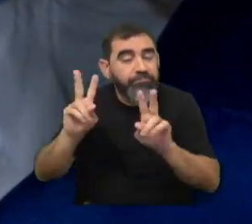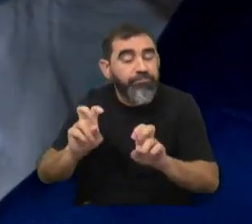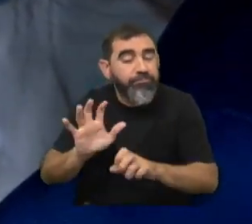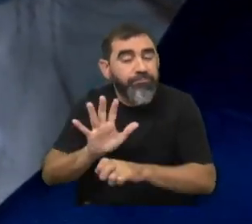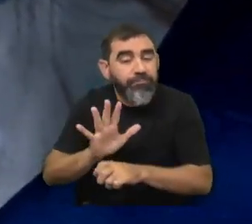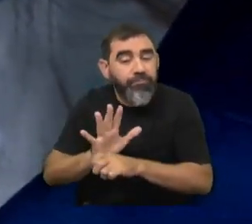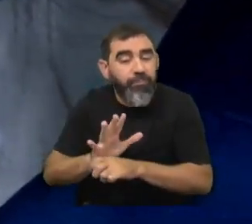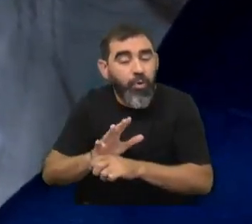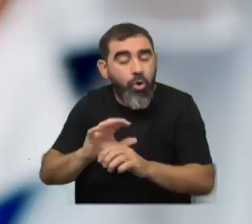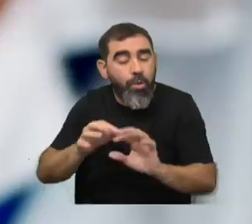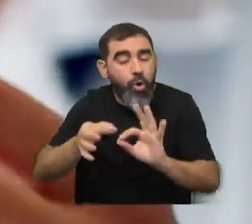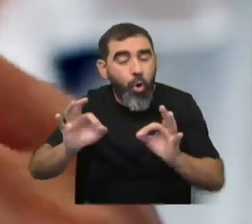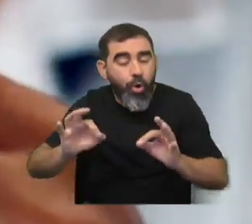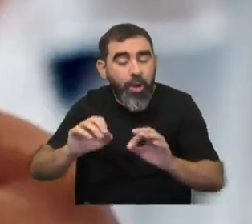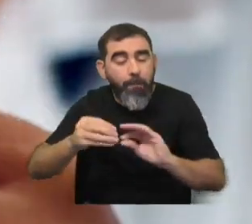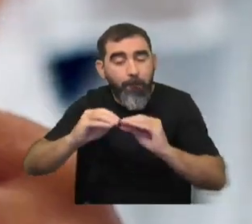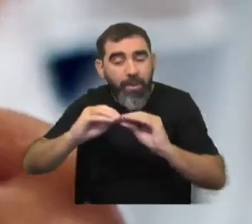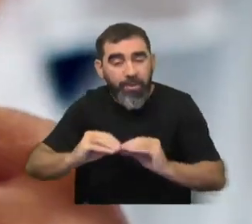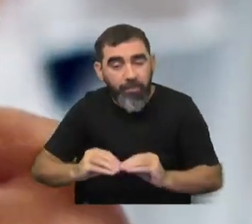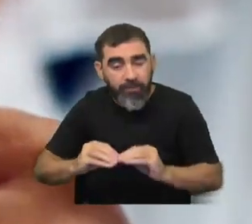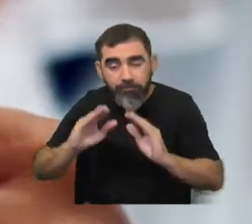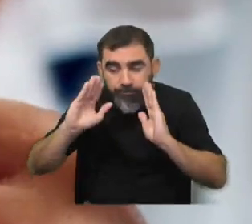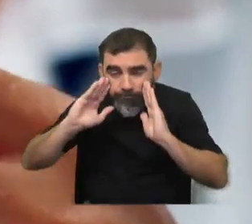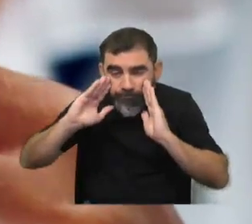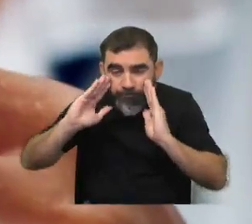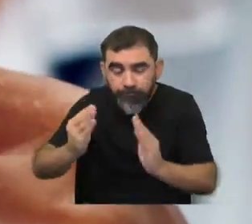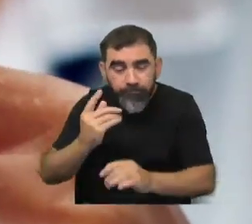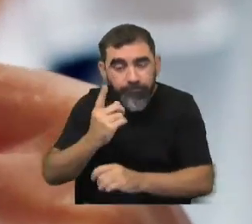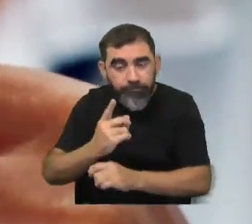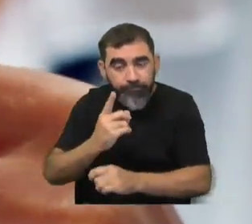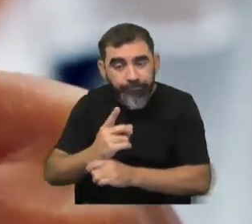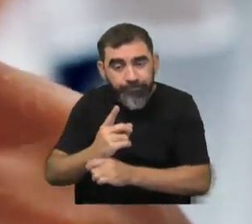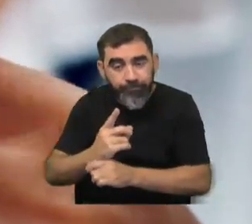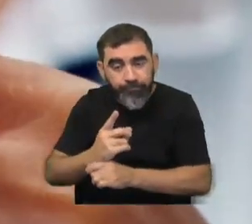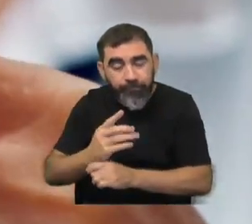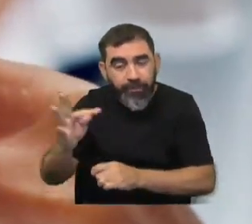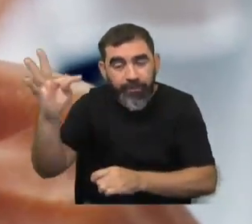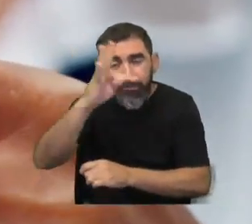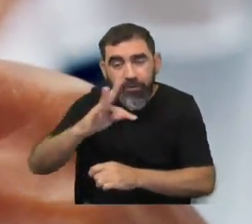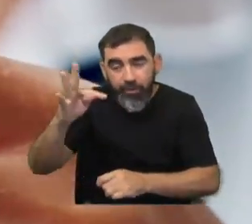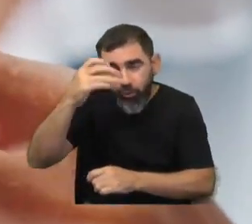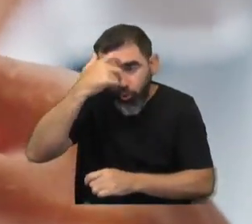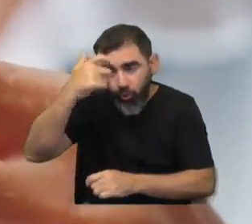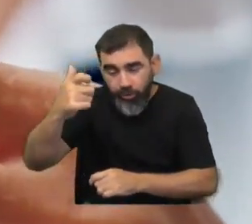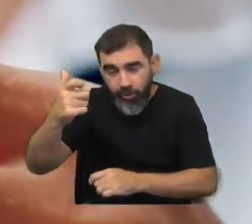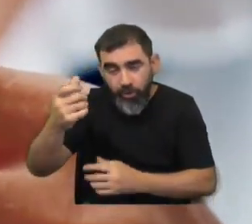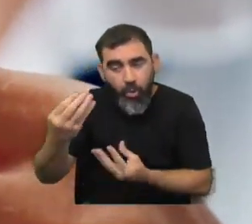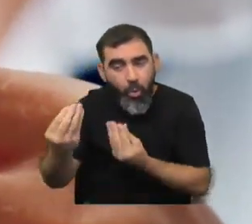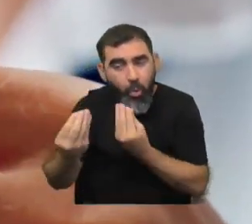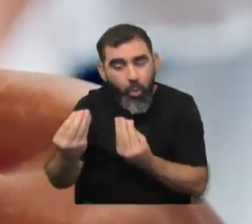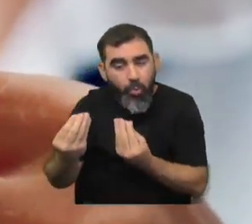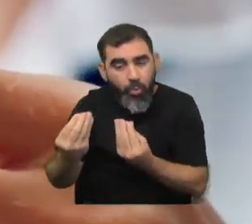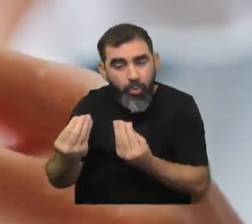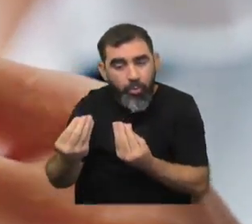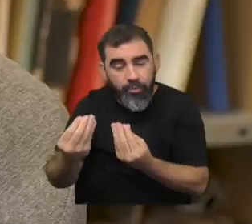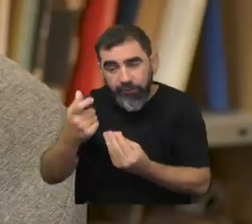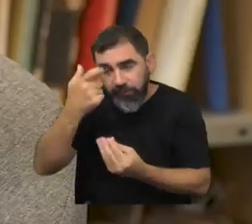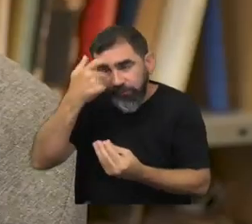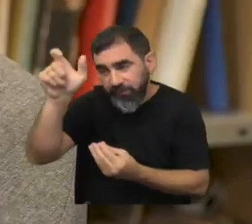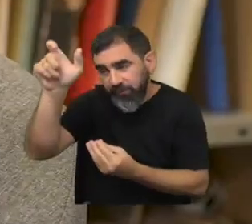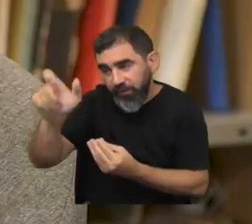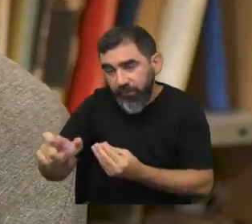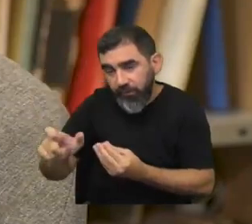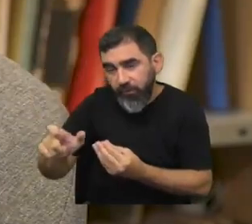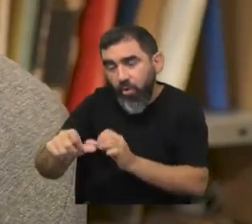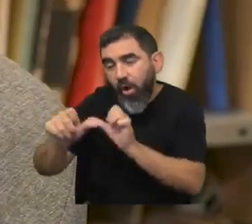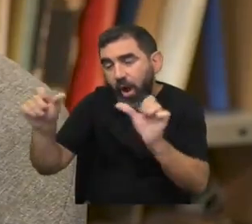más lógica y matemática, y su centro de atención está puesto en la teoría científica. ¿Cómo debe el científico